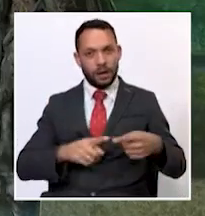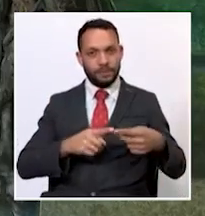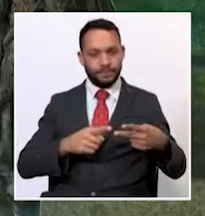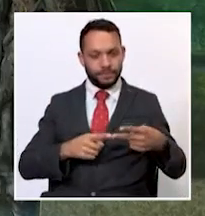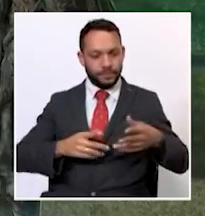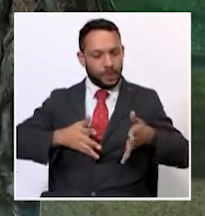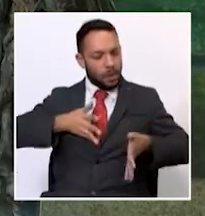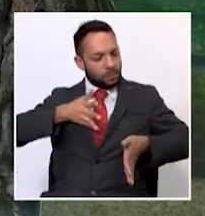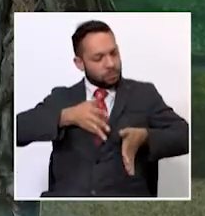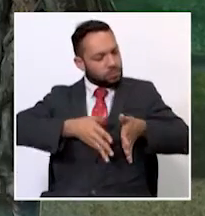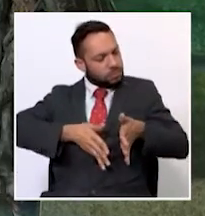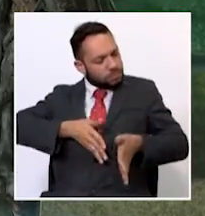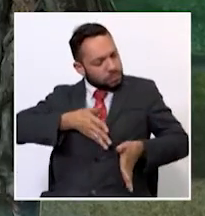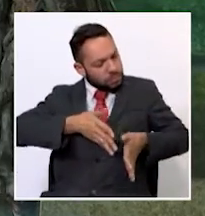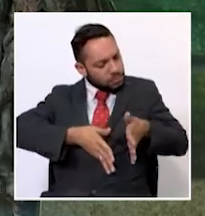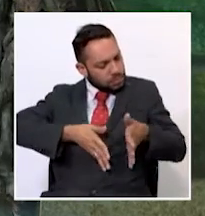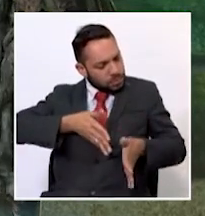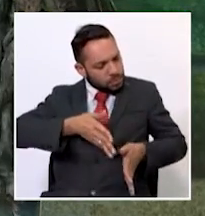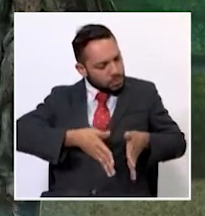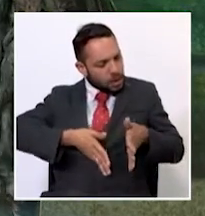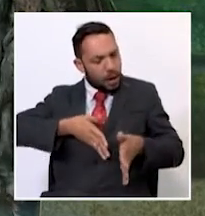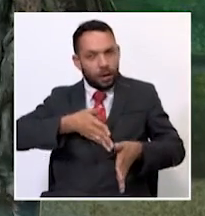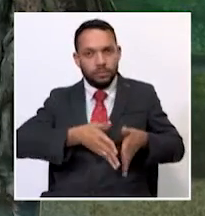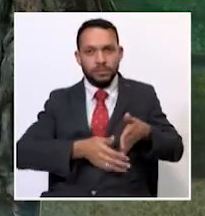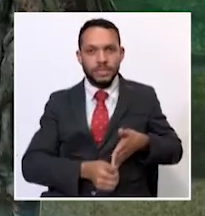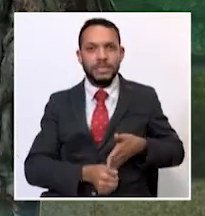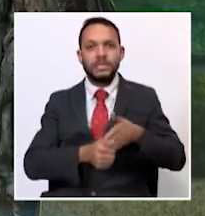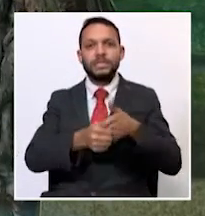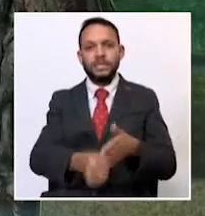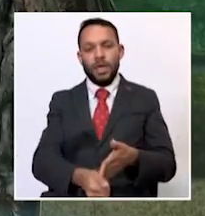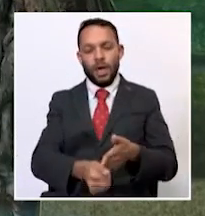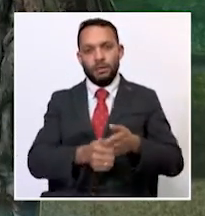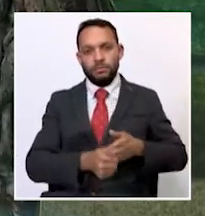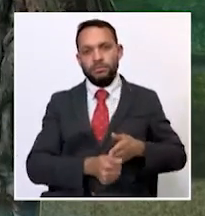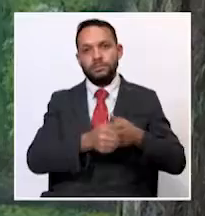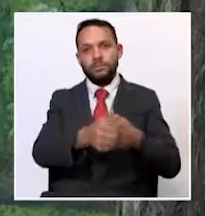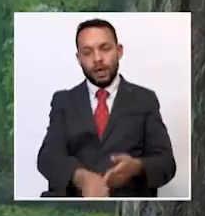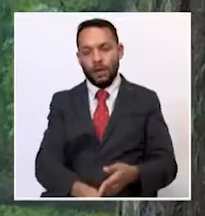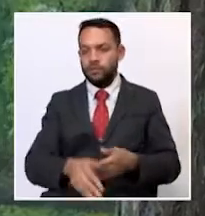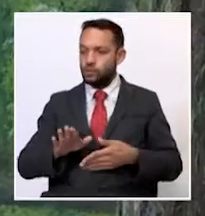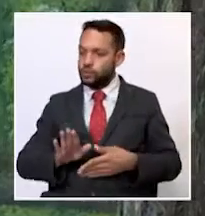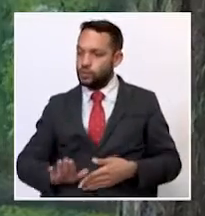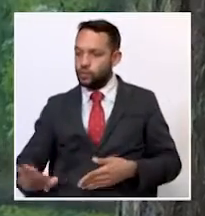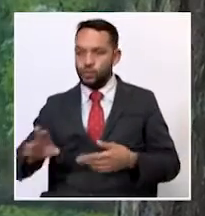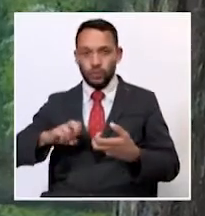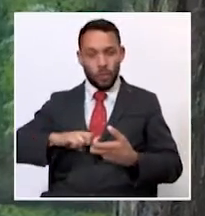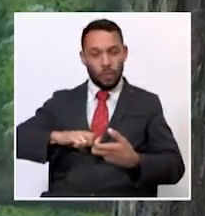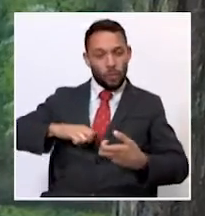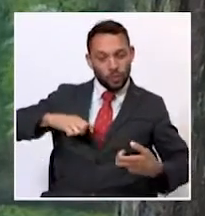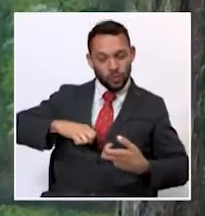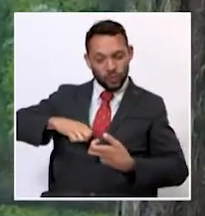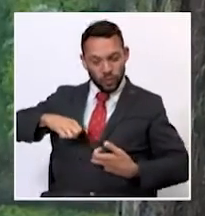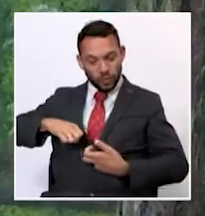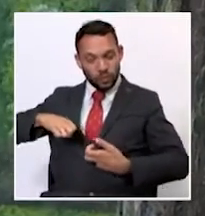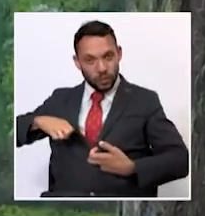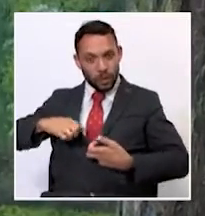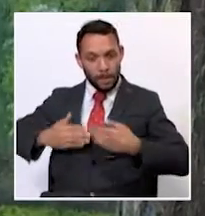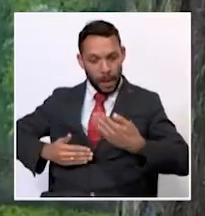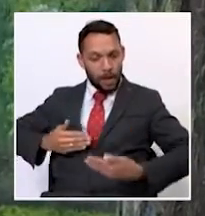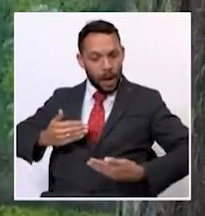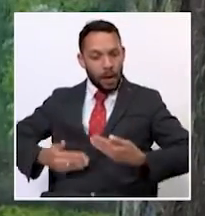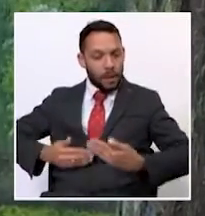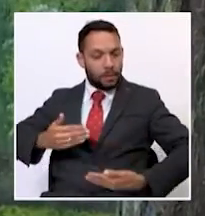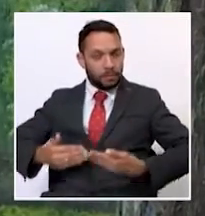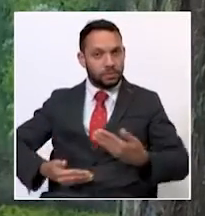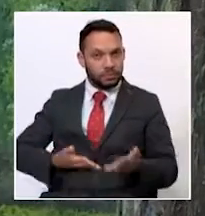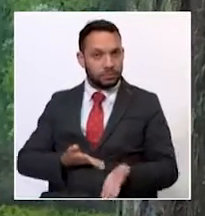al paciente a, digámoslo, a que sus articulaciones, sus músculos se vayan soltando de tal manera que